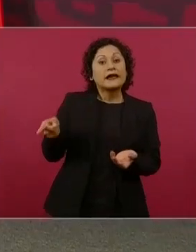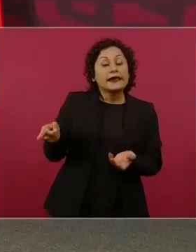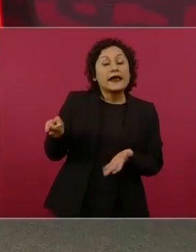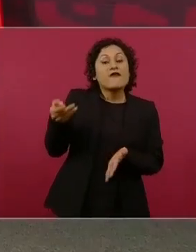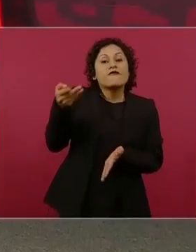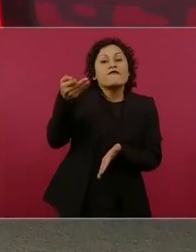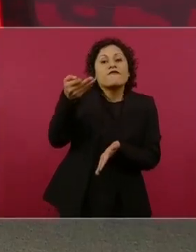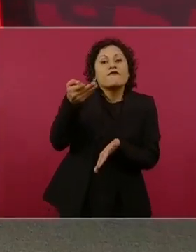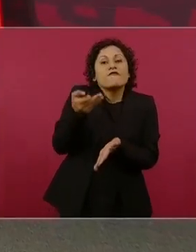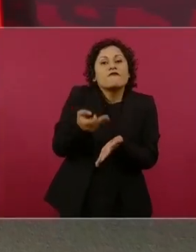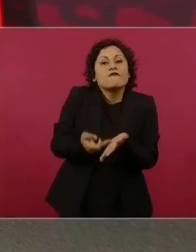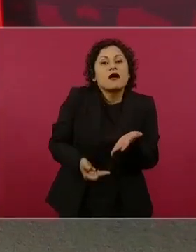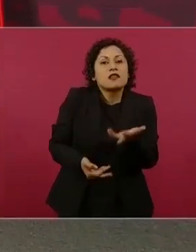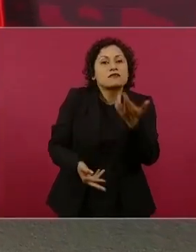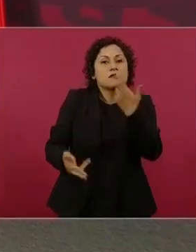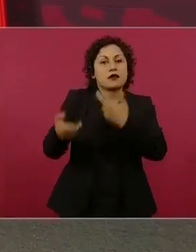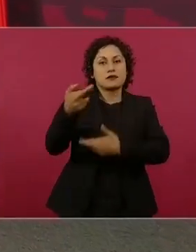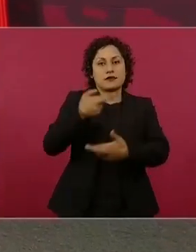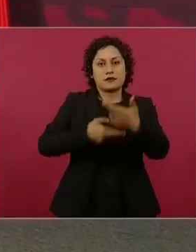democrática